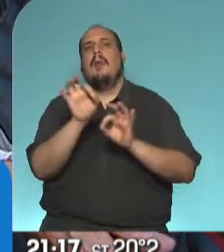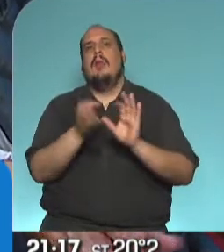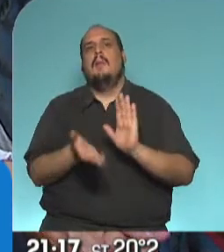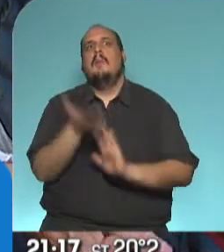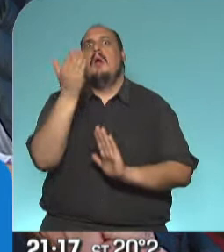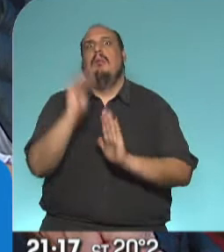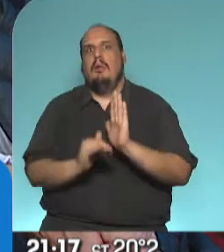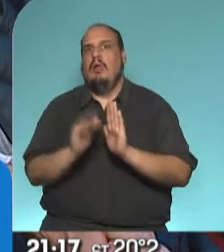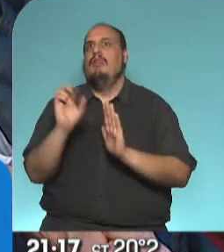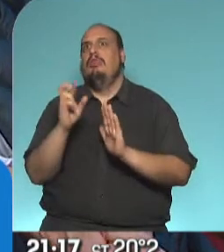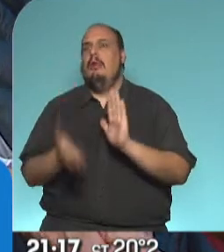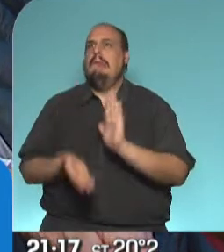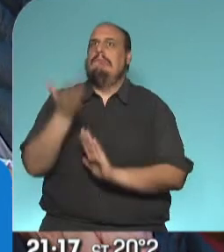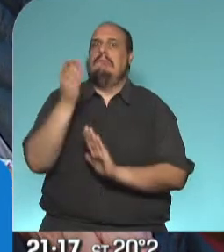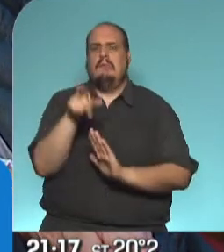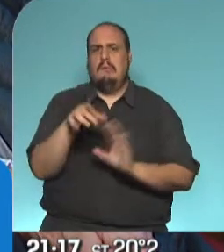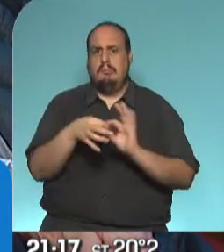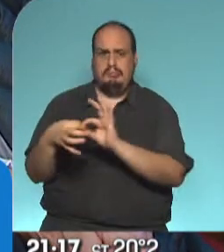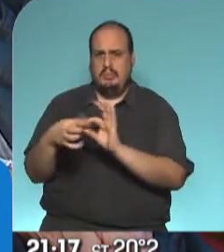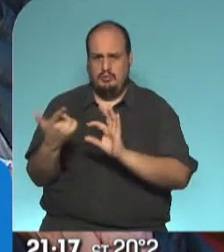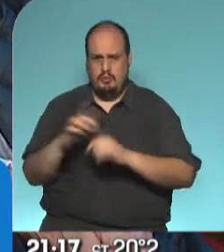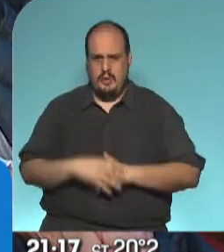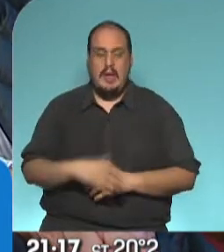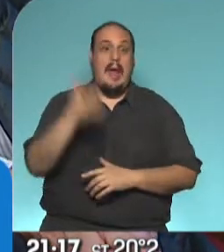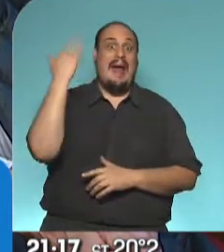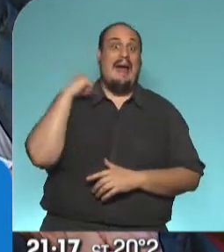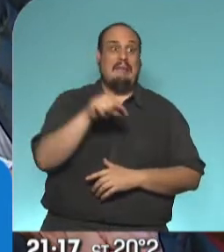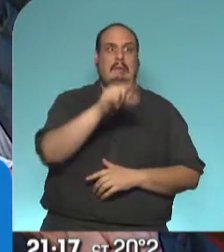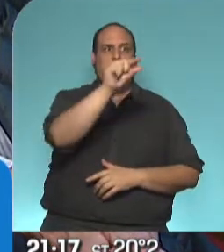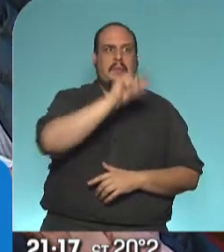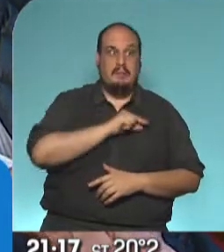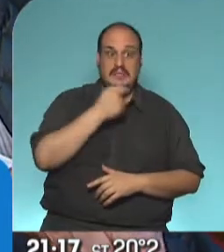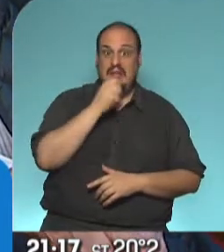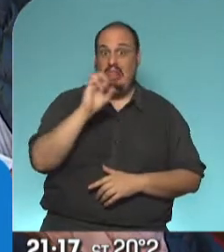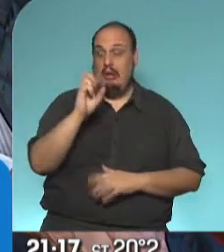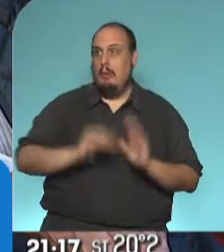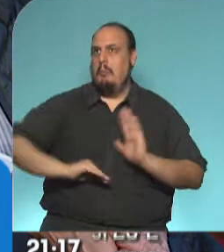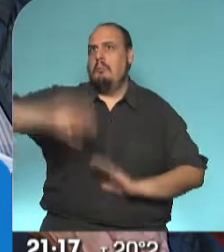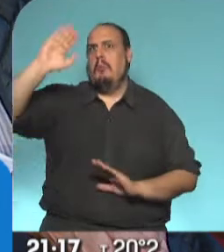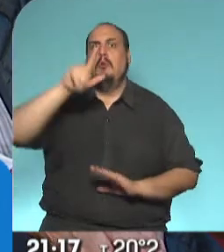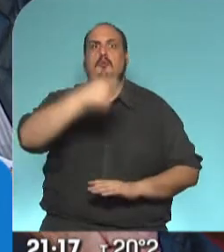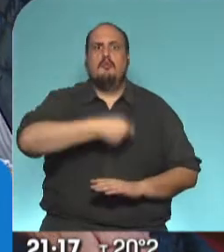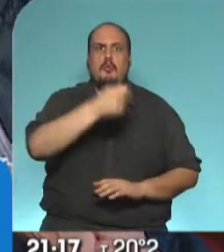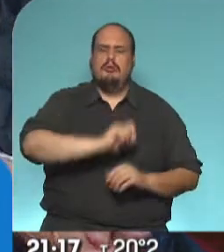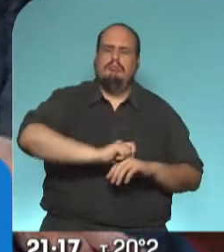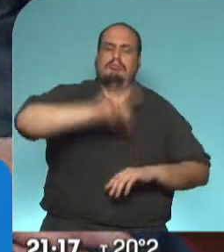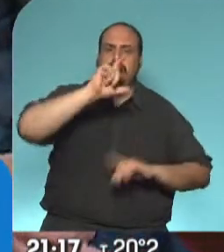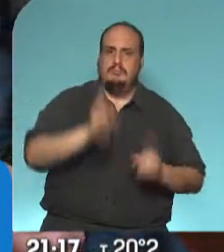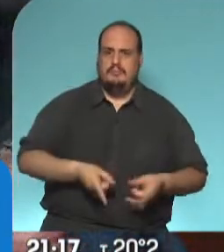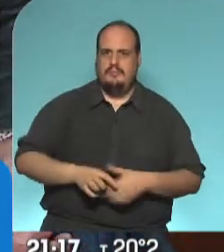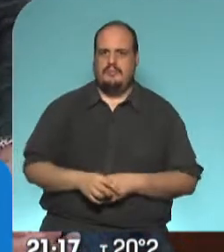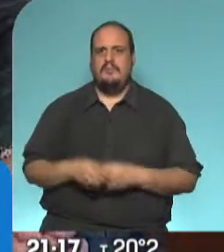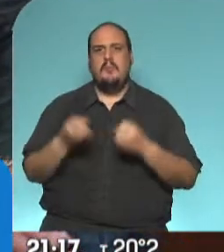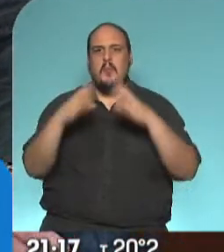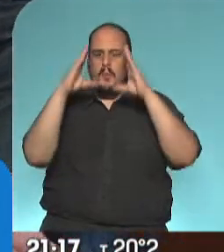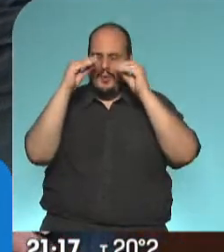a que el dólar se dispare, porque antes justamente había un miedo de que si se me disparaba el dólar, se me iba a aumentar mucho la cuota. Buenas noches. Buenas noches,